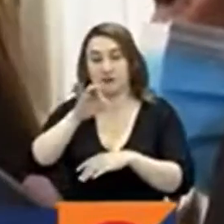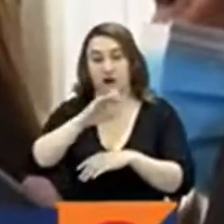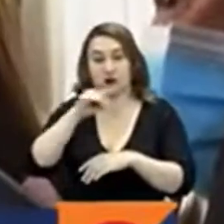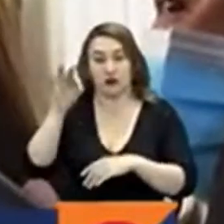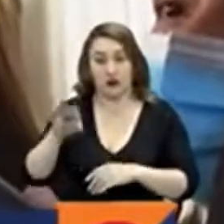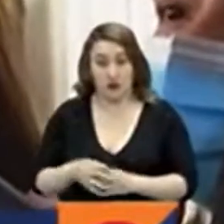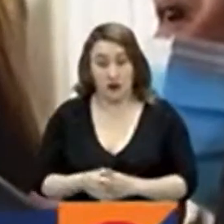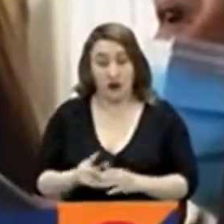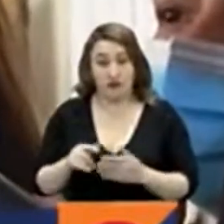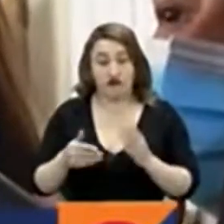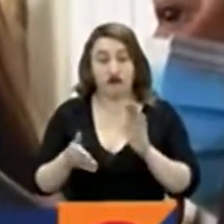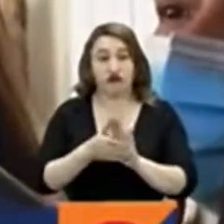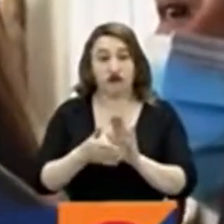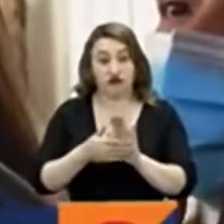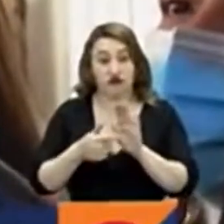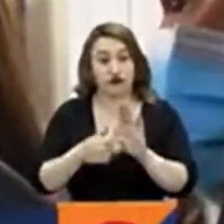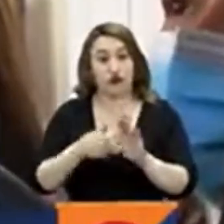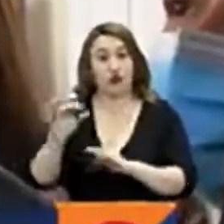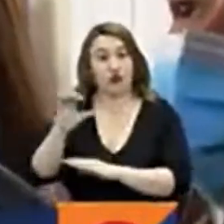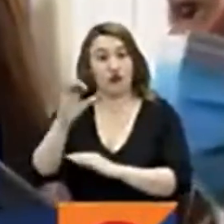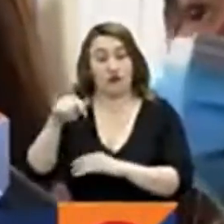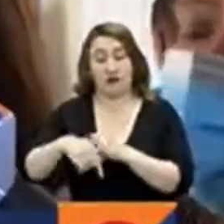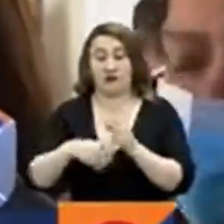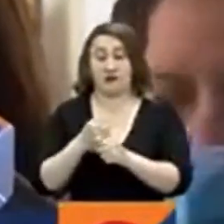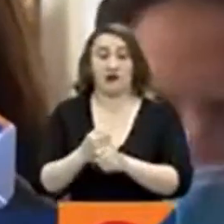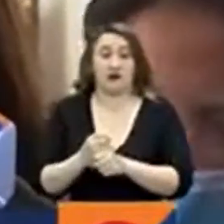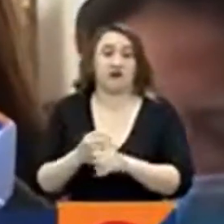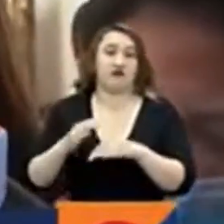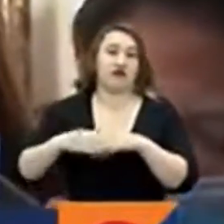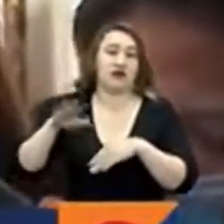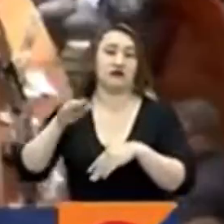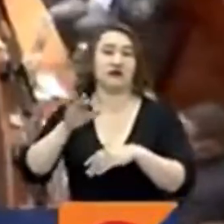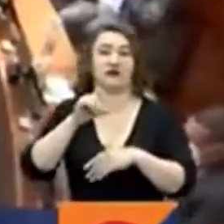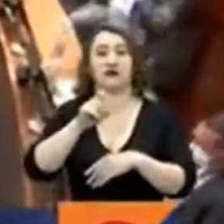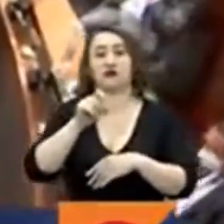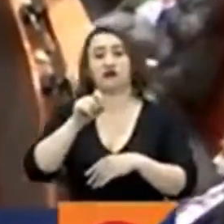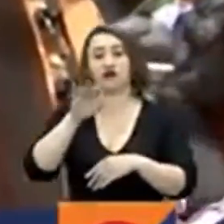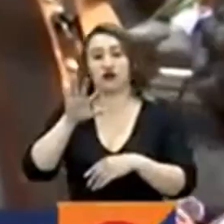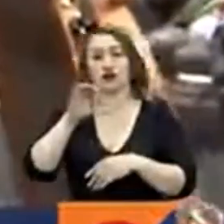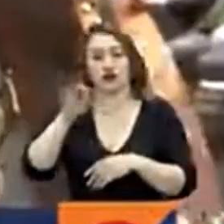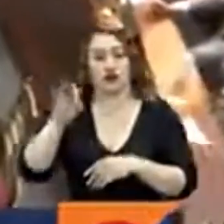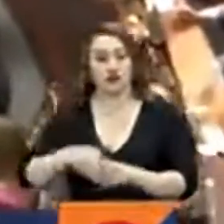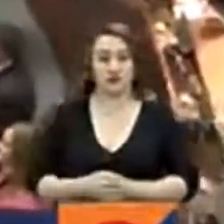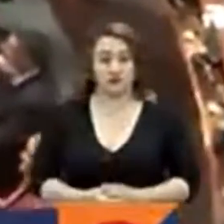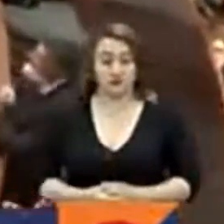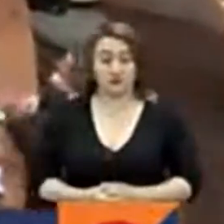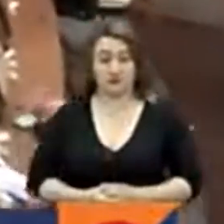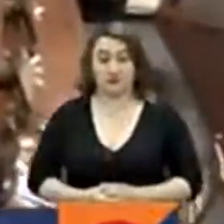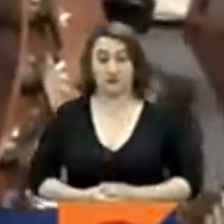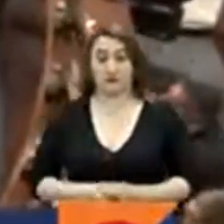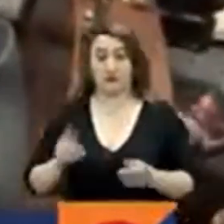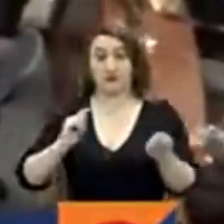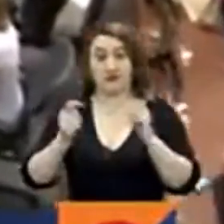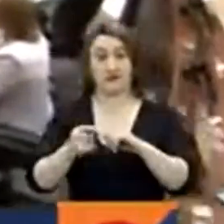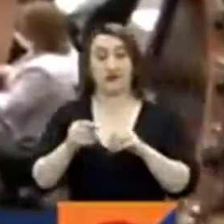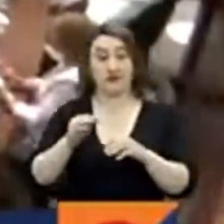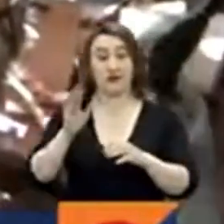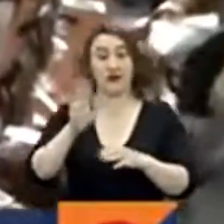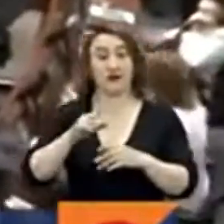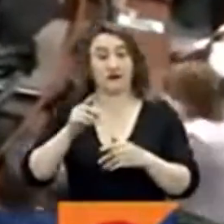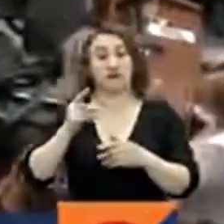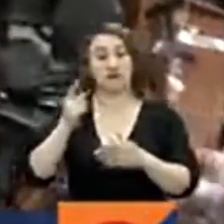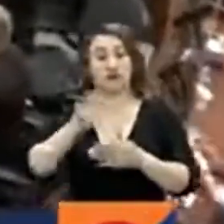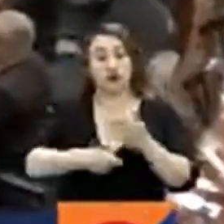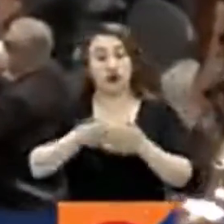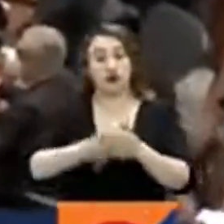eso demuestra que Colombia va a crecer este año por encima del 6.5%. Respecto a la reforma tributaria que radicará el próximo gobierno,